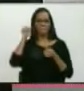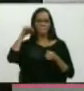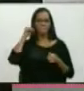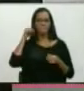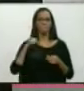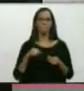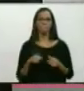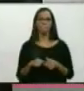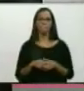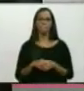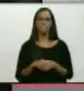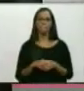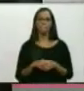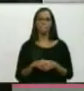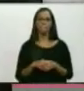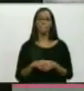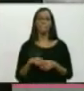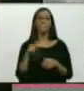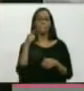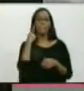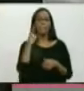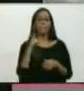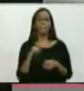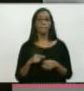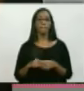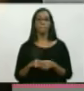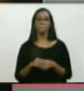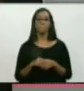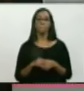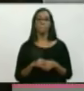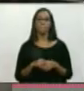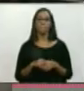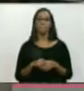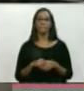decían que ellos supieron fue...